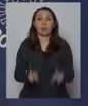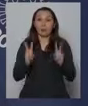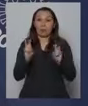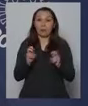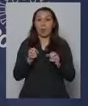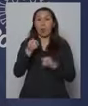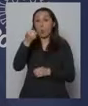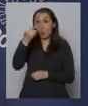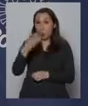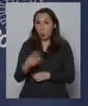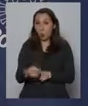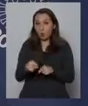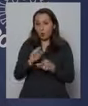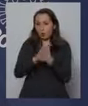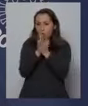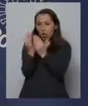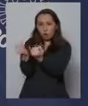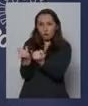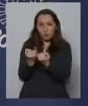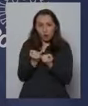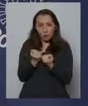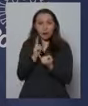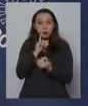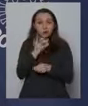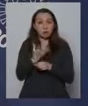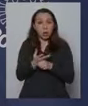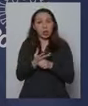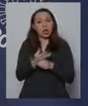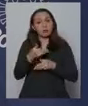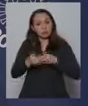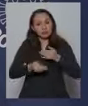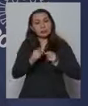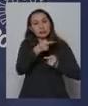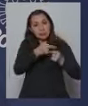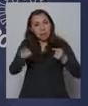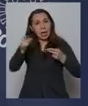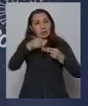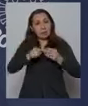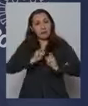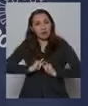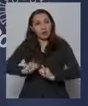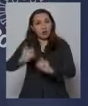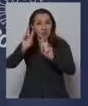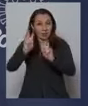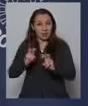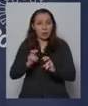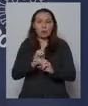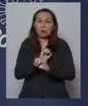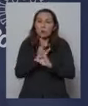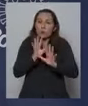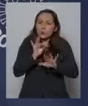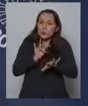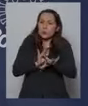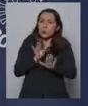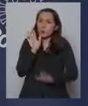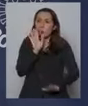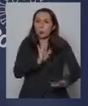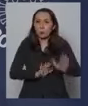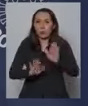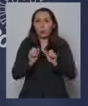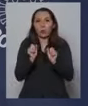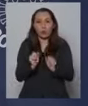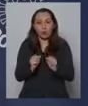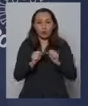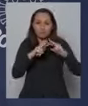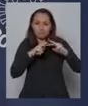a las cifras y a los números y a toda la información que va saliendo semanalmente, queremos ser muy, muy cuidadosos para poder